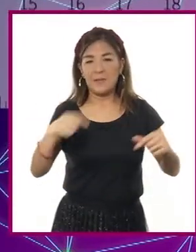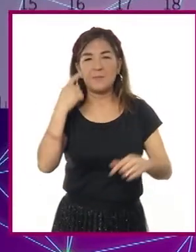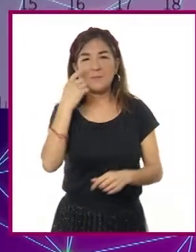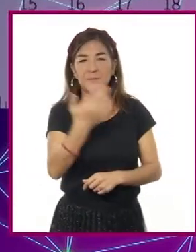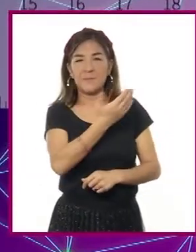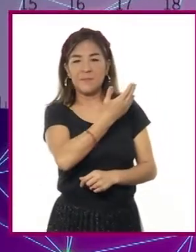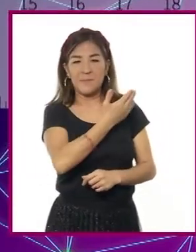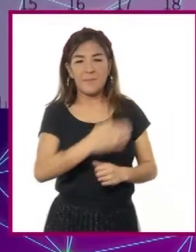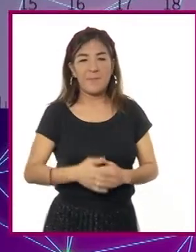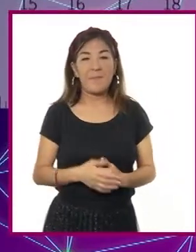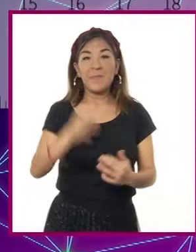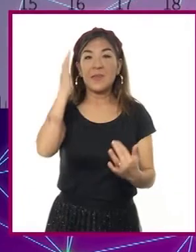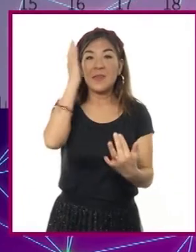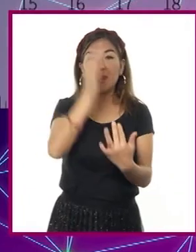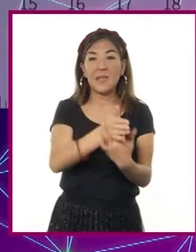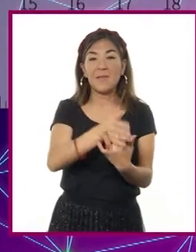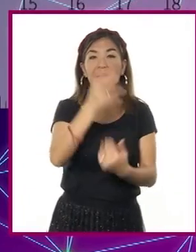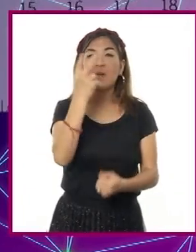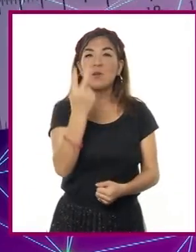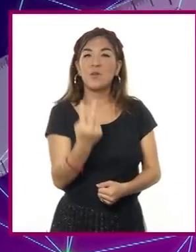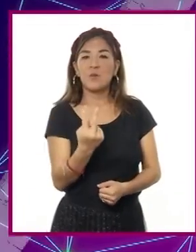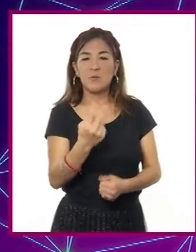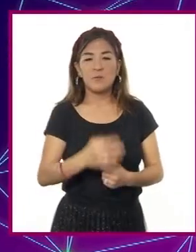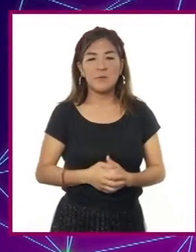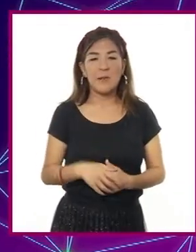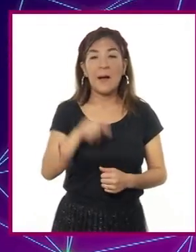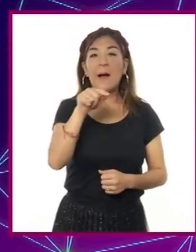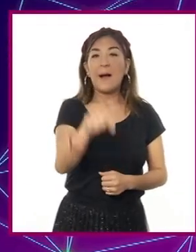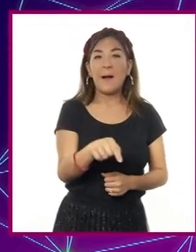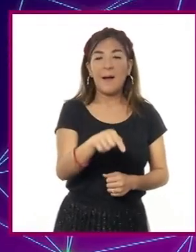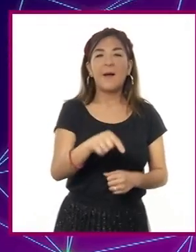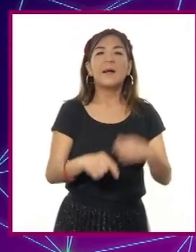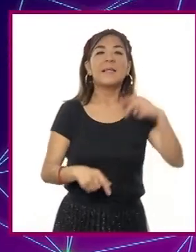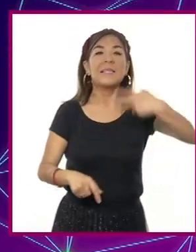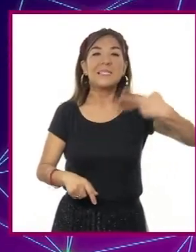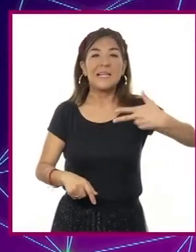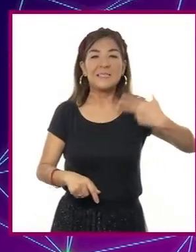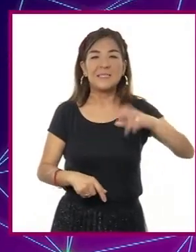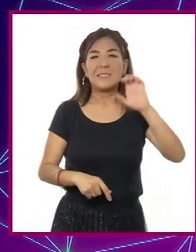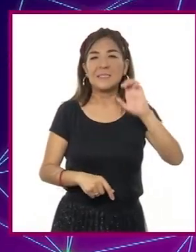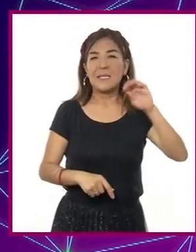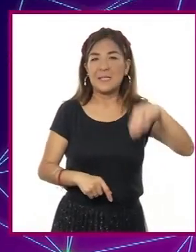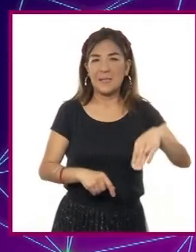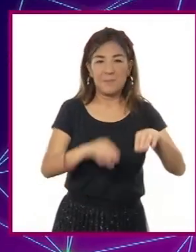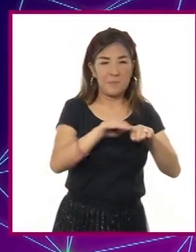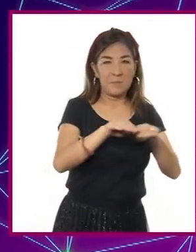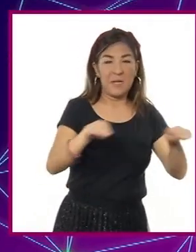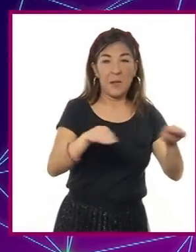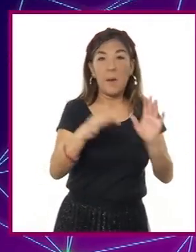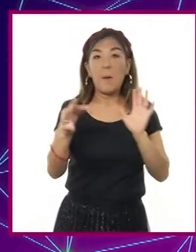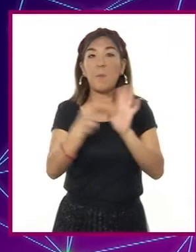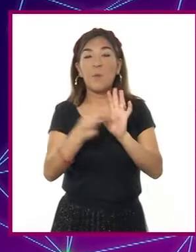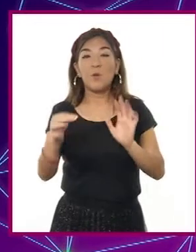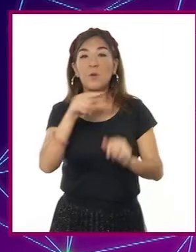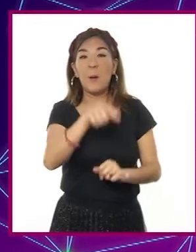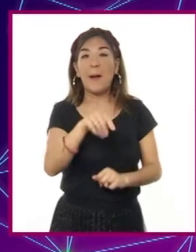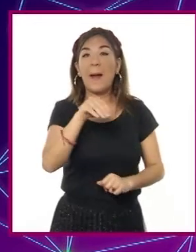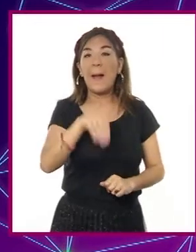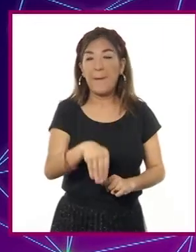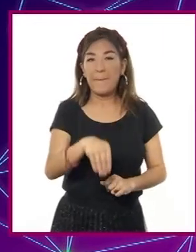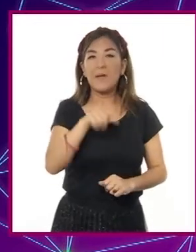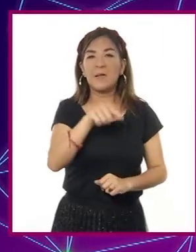dos. En este caso, el segmento tiene 13 centímetros y el punto medio M se indica